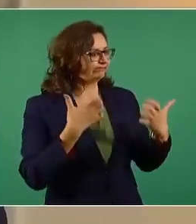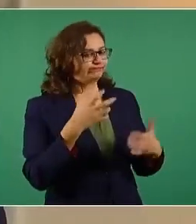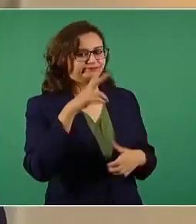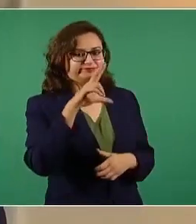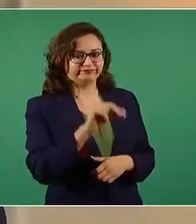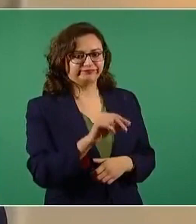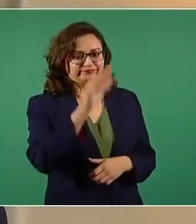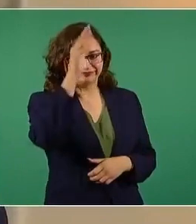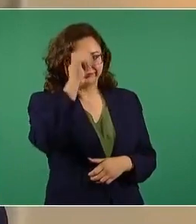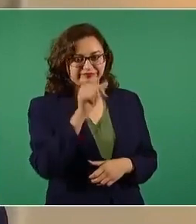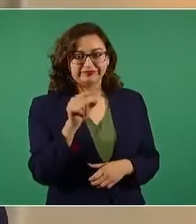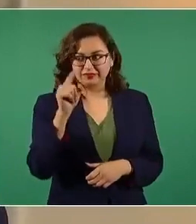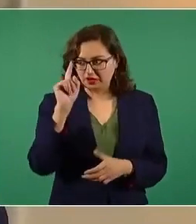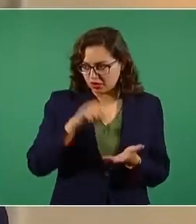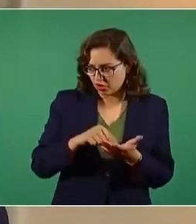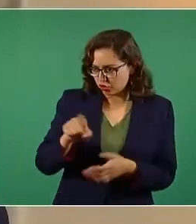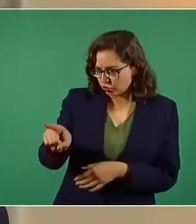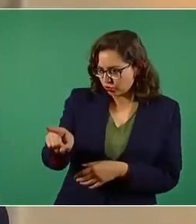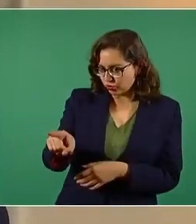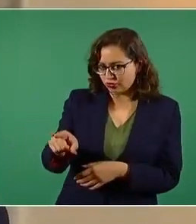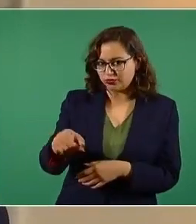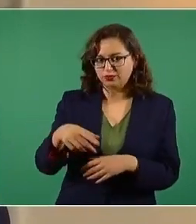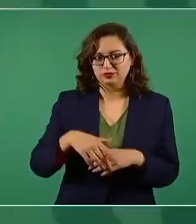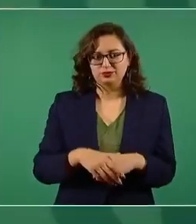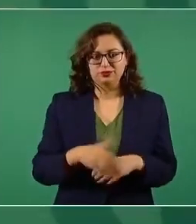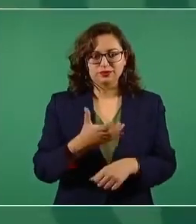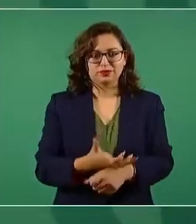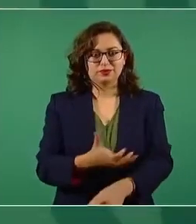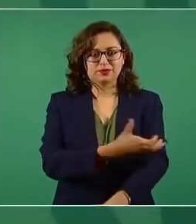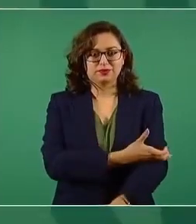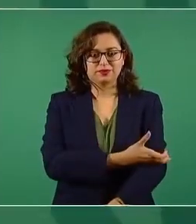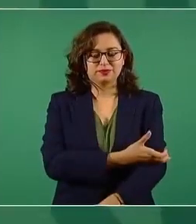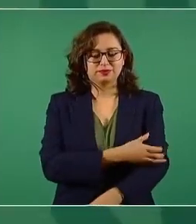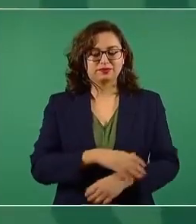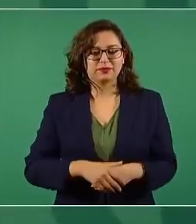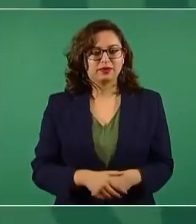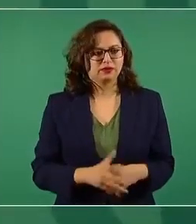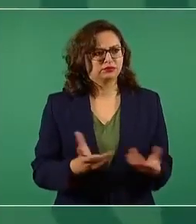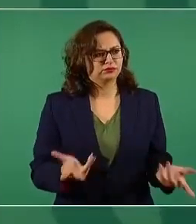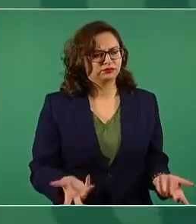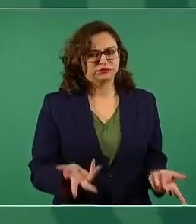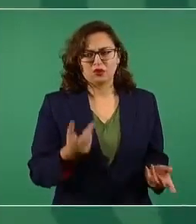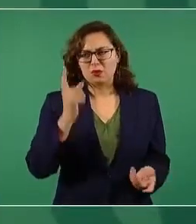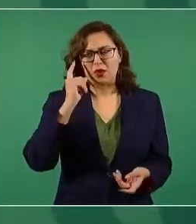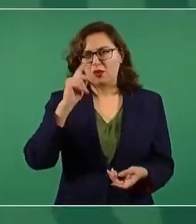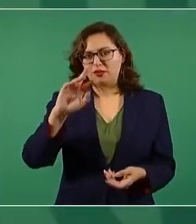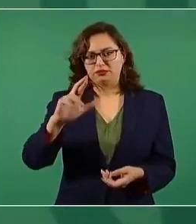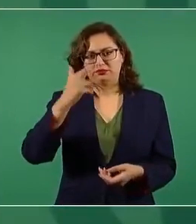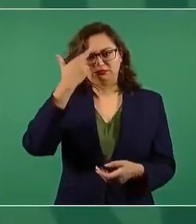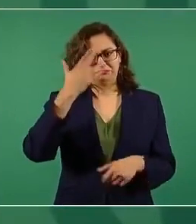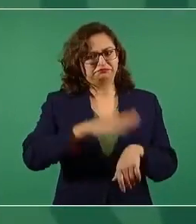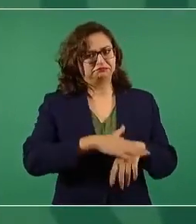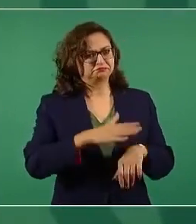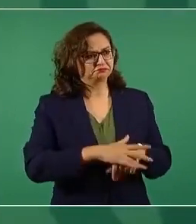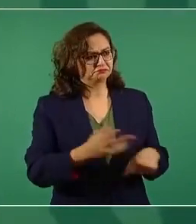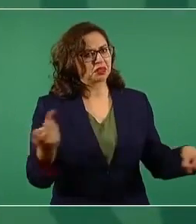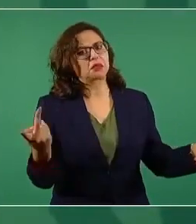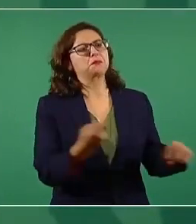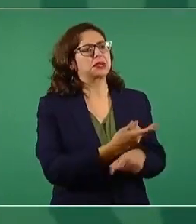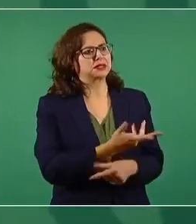no sé si fuiste tú o una compañera, me dijo, oiga, ¿qué está